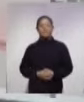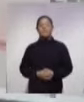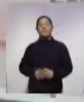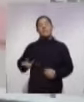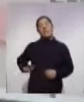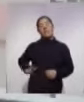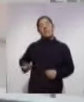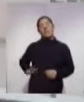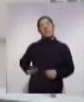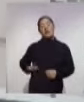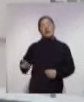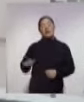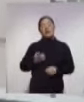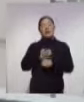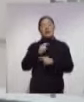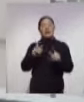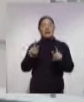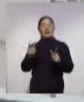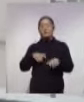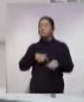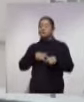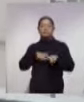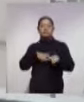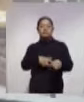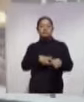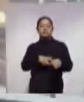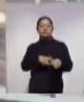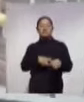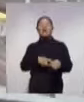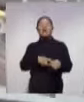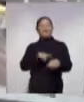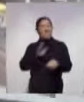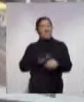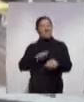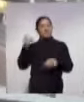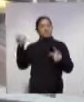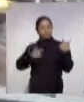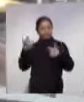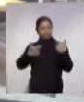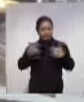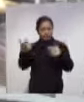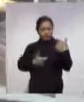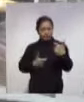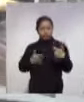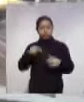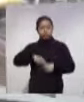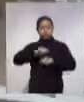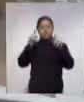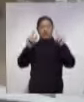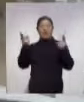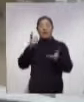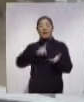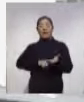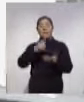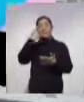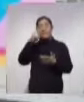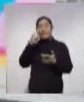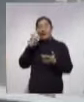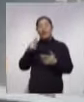El gobierno del estado va a continuar con la atracción de más inversiones a Tlaxcala para fortalecer los sectores